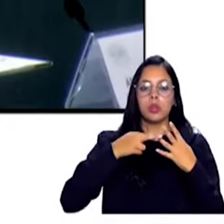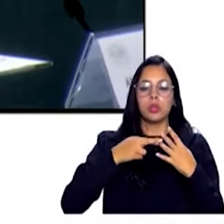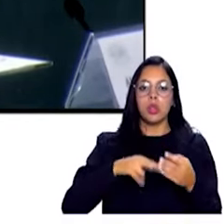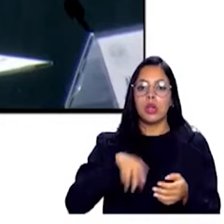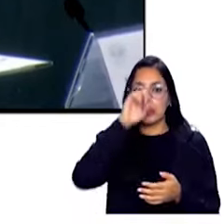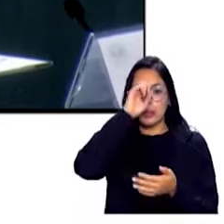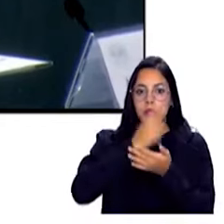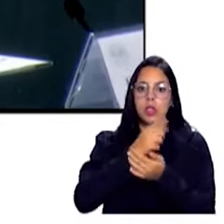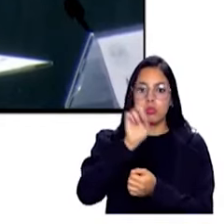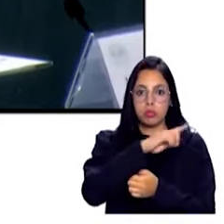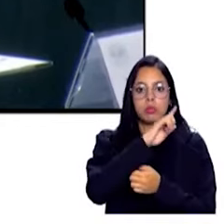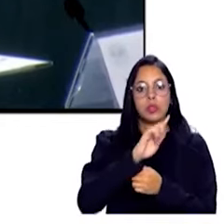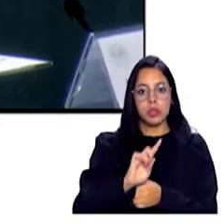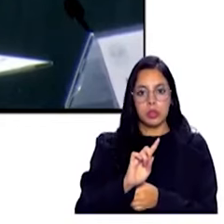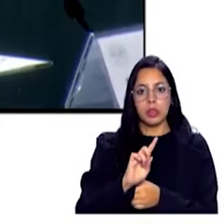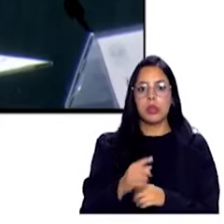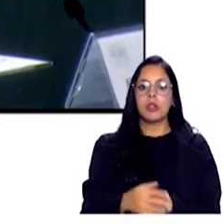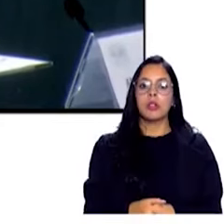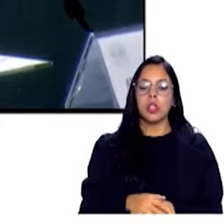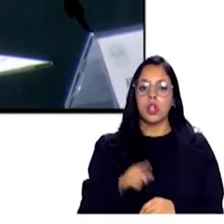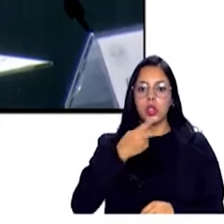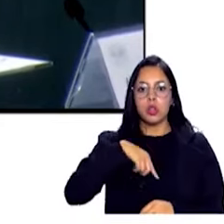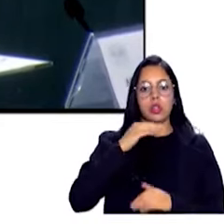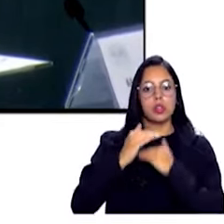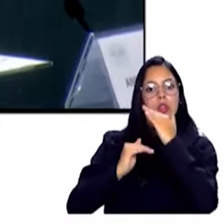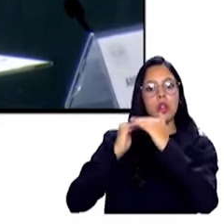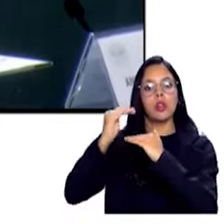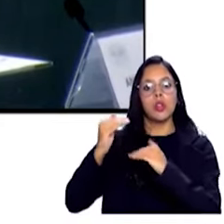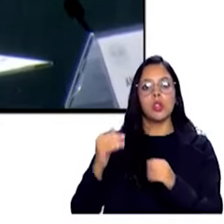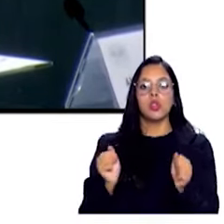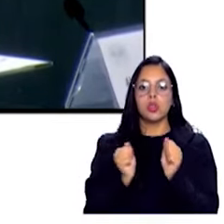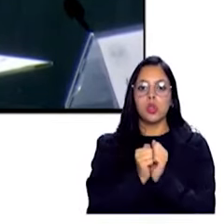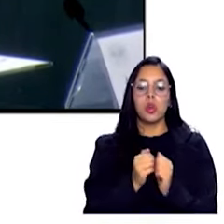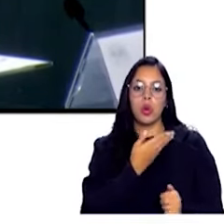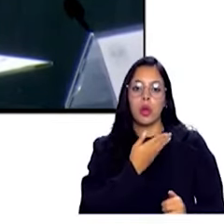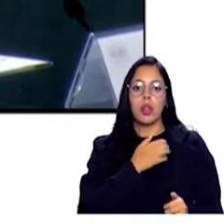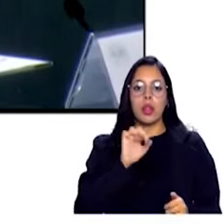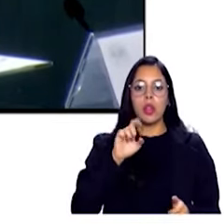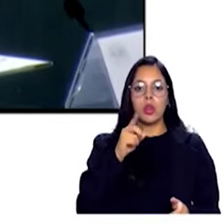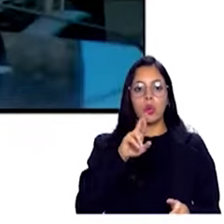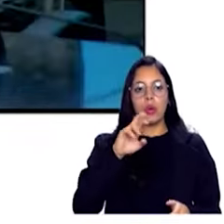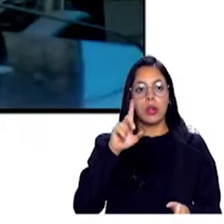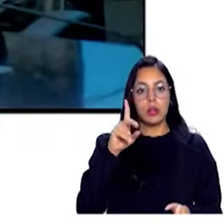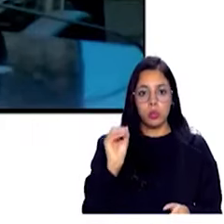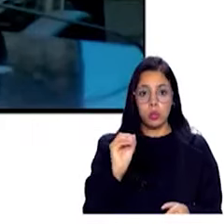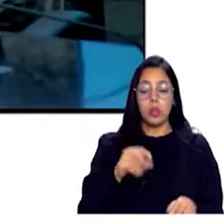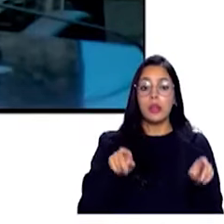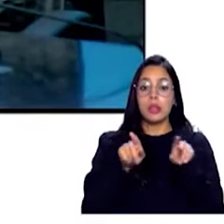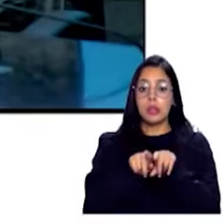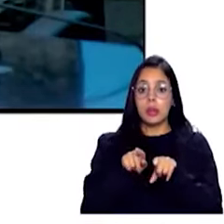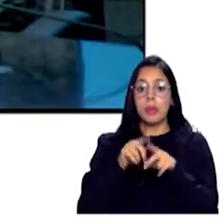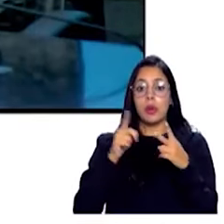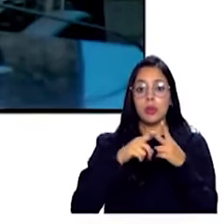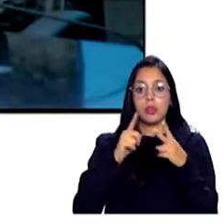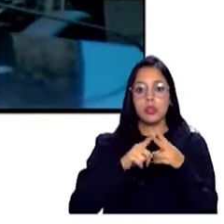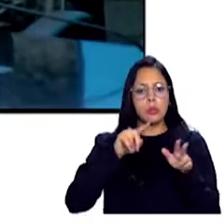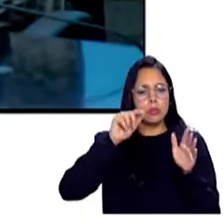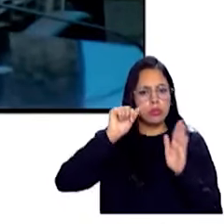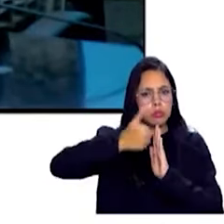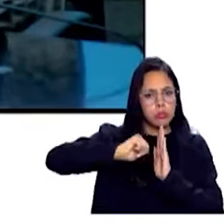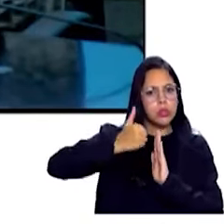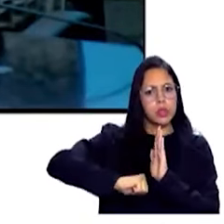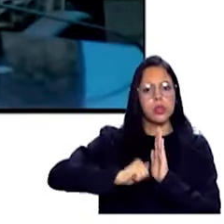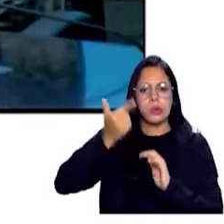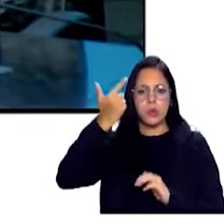desarrollar mi compero Eduardo y Yo en sego lugar recurso de revisión recurso de revisión es un recurso